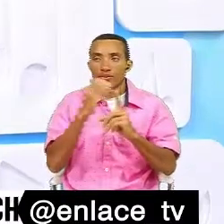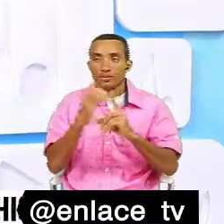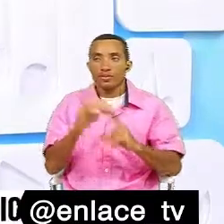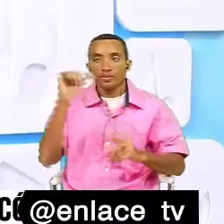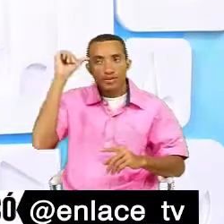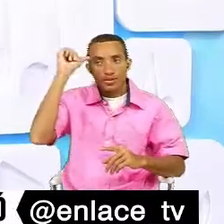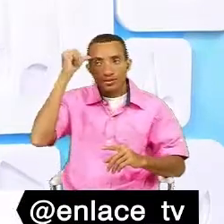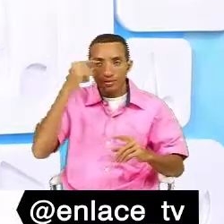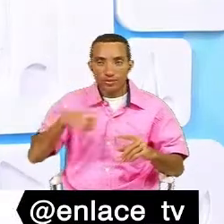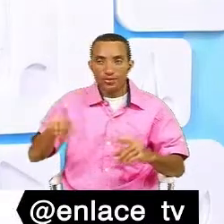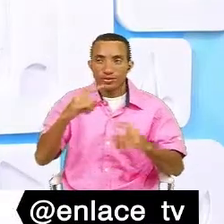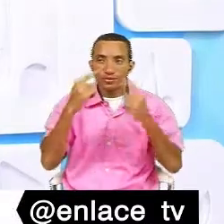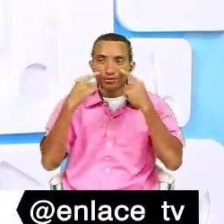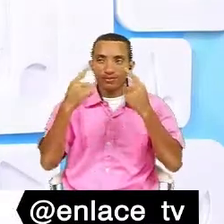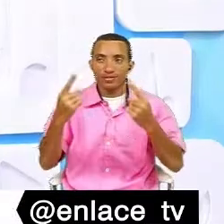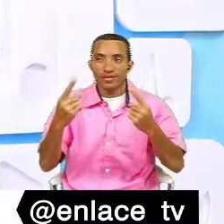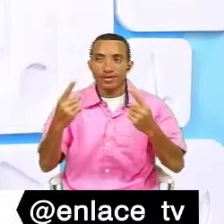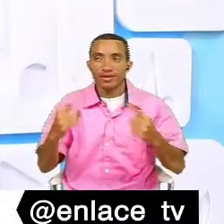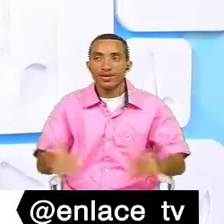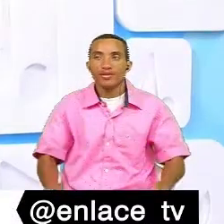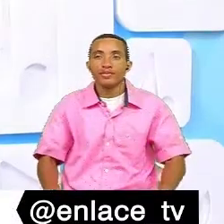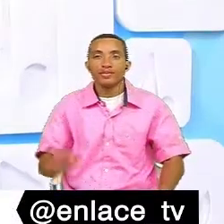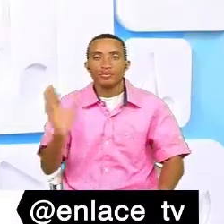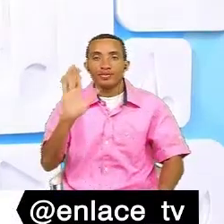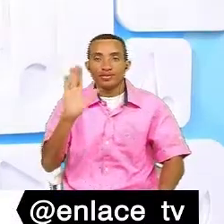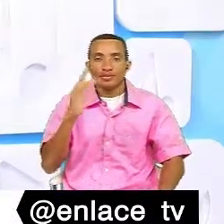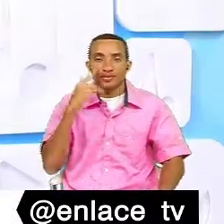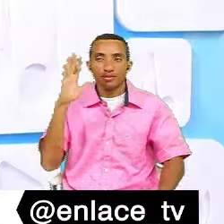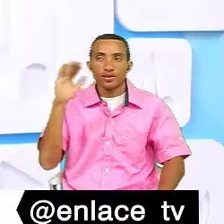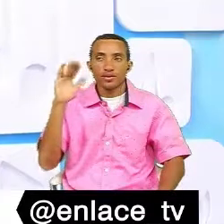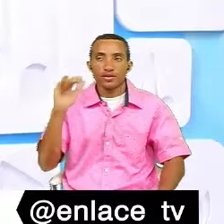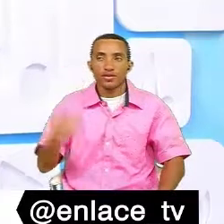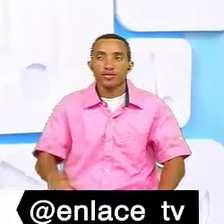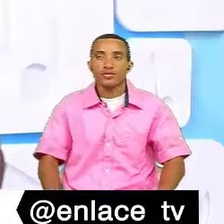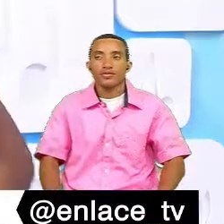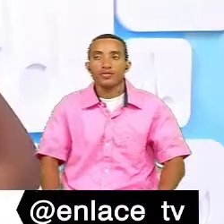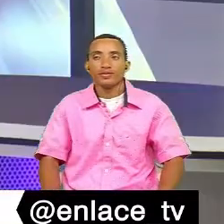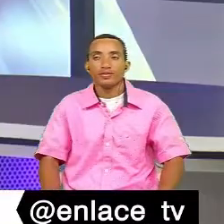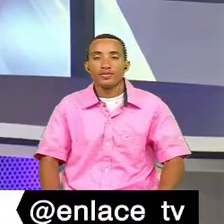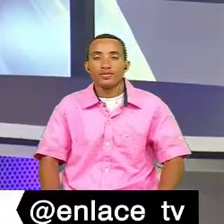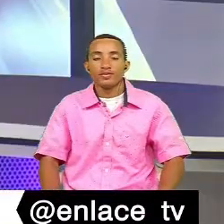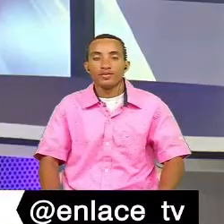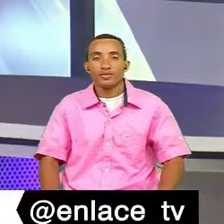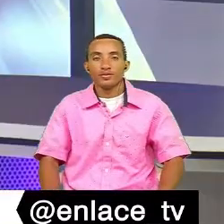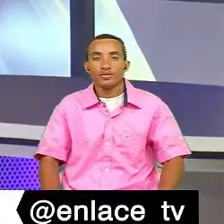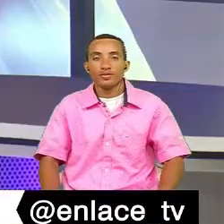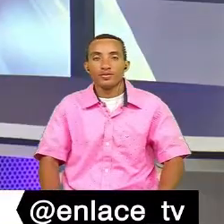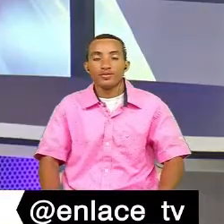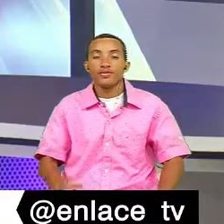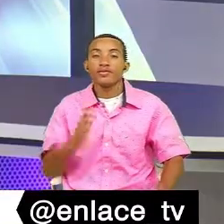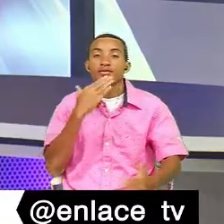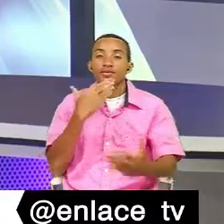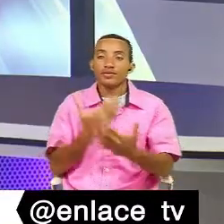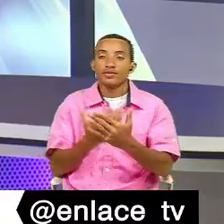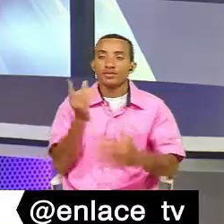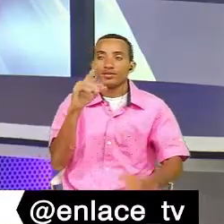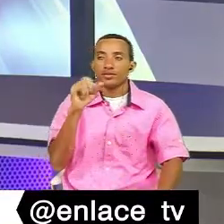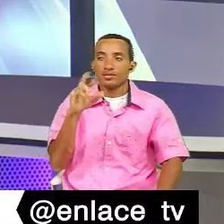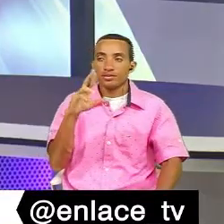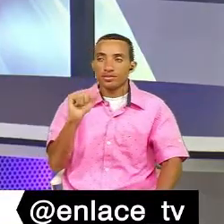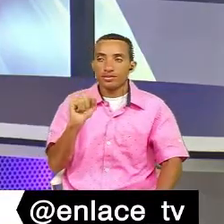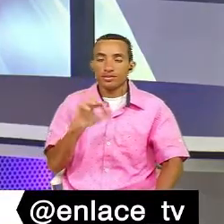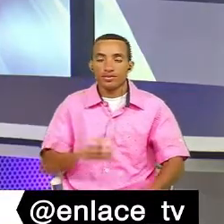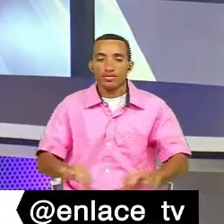recuerden, barranqueños, ustedes quedan en la mira. Yo me despido como siempre. Chao, chao. Gracias, Sara, y esta ha sido la información